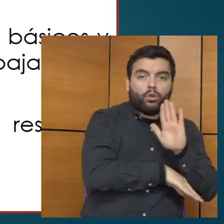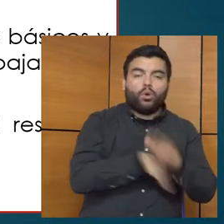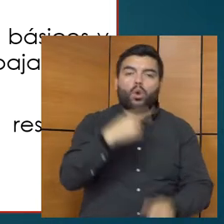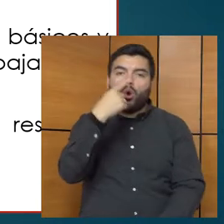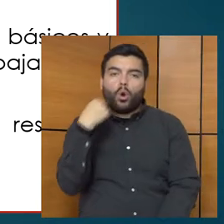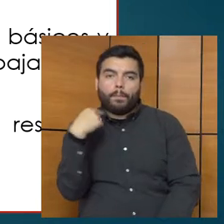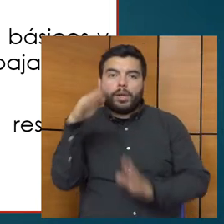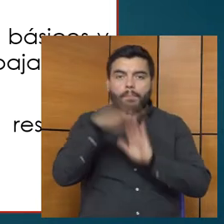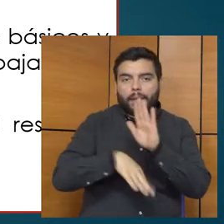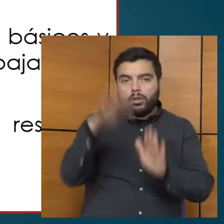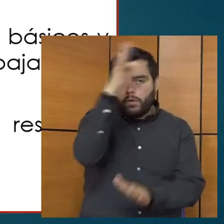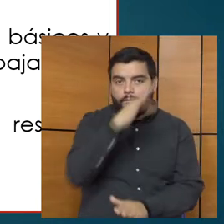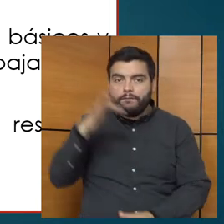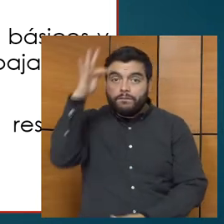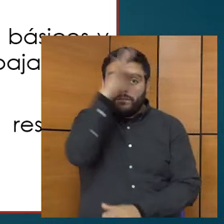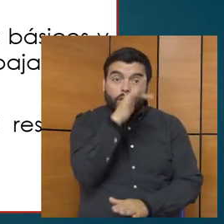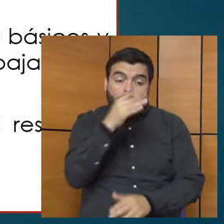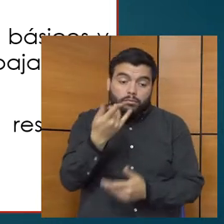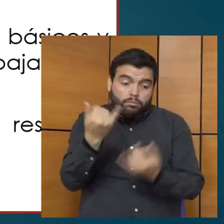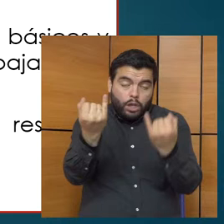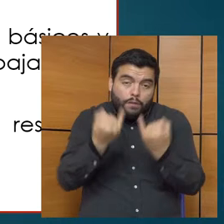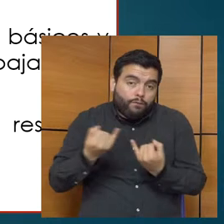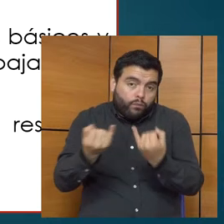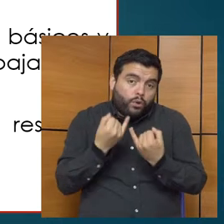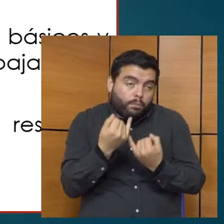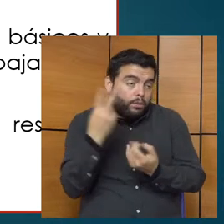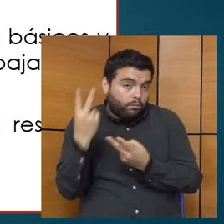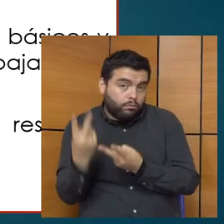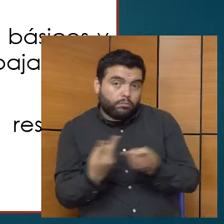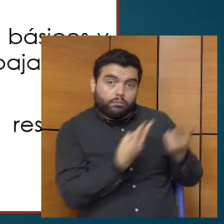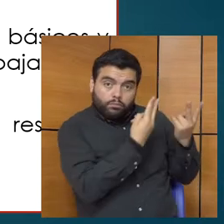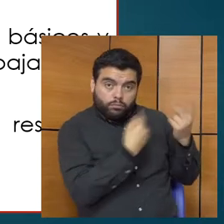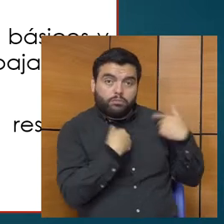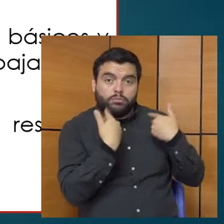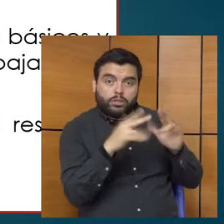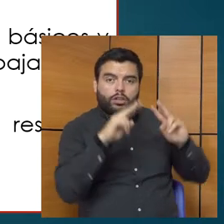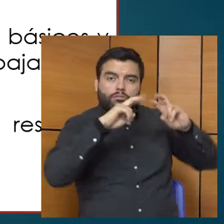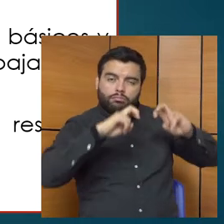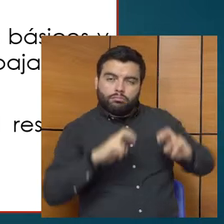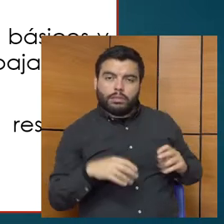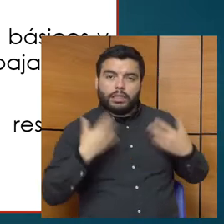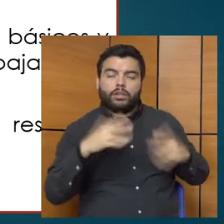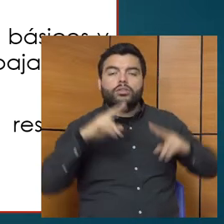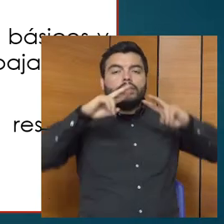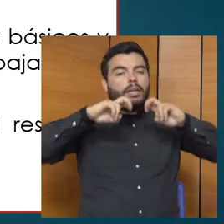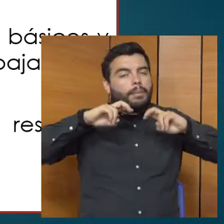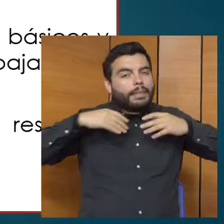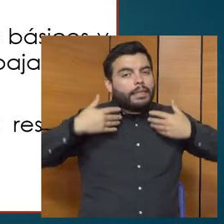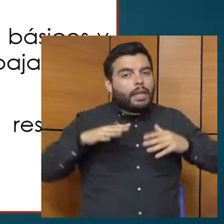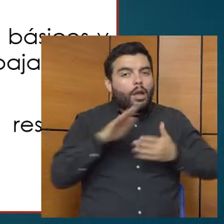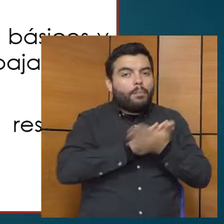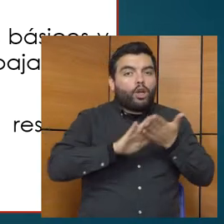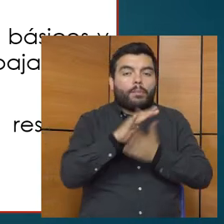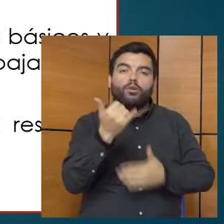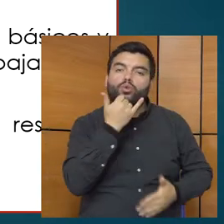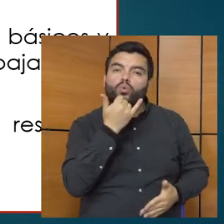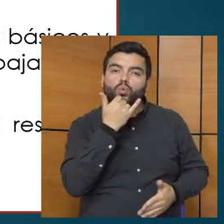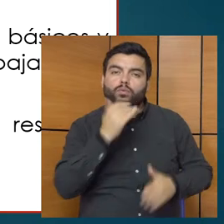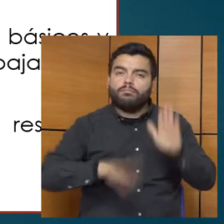Facebook. Son resultados que van surgiendo de esos distintos análisis que hemos visto. Para YouTube, los mayores usuarios